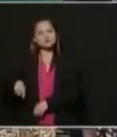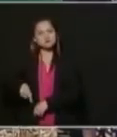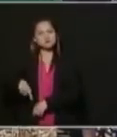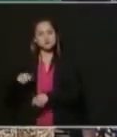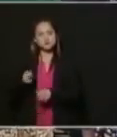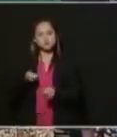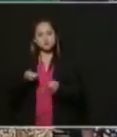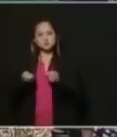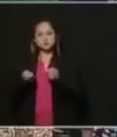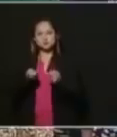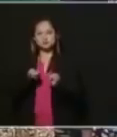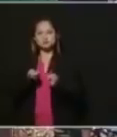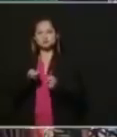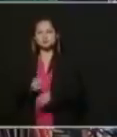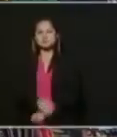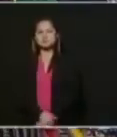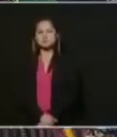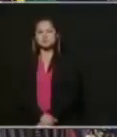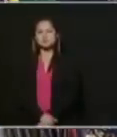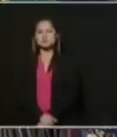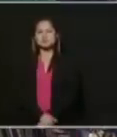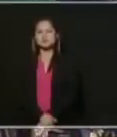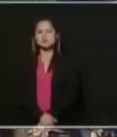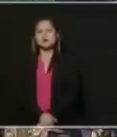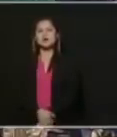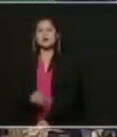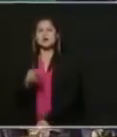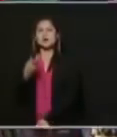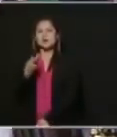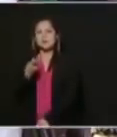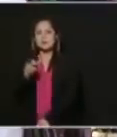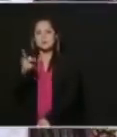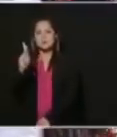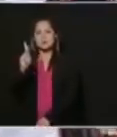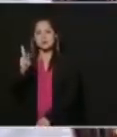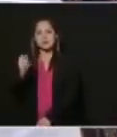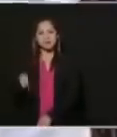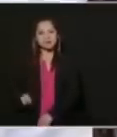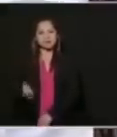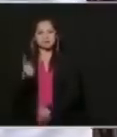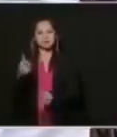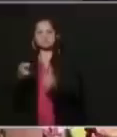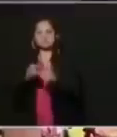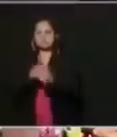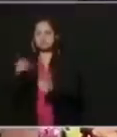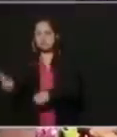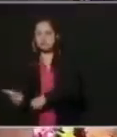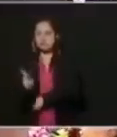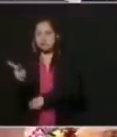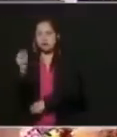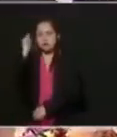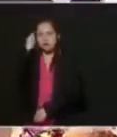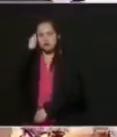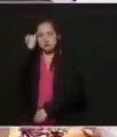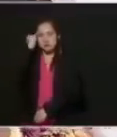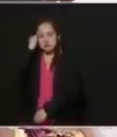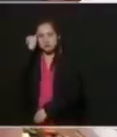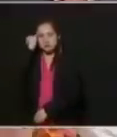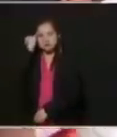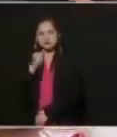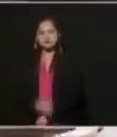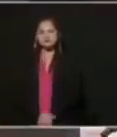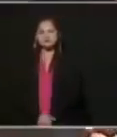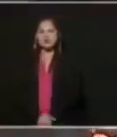Campos, el ex mixteco de Ayutla de los Libres, Guerrero. Indígenas. Muchas gracias. Y tiene